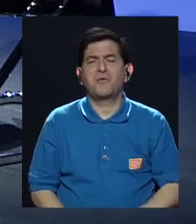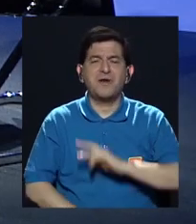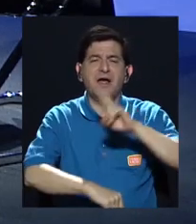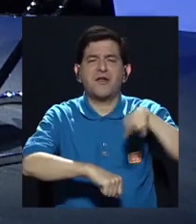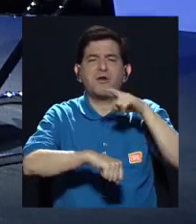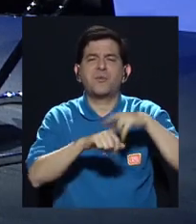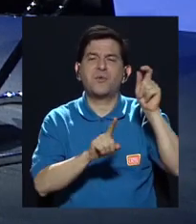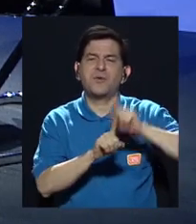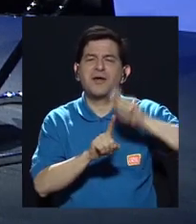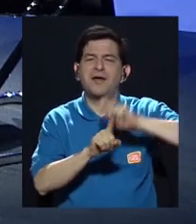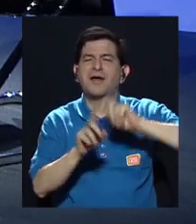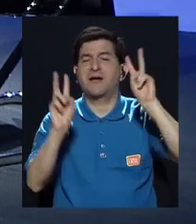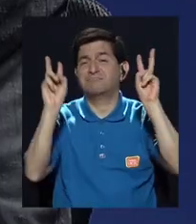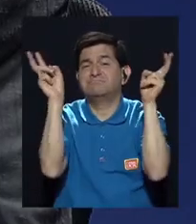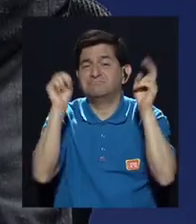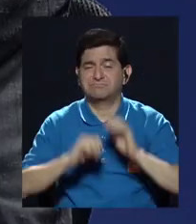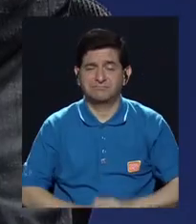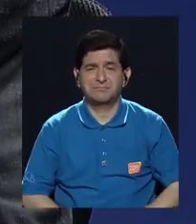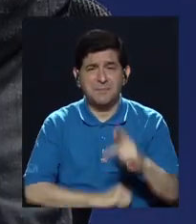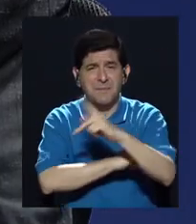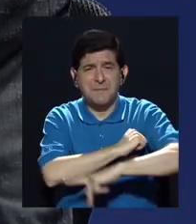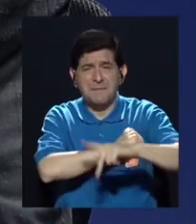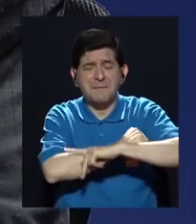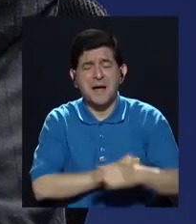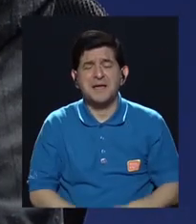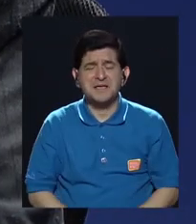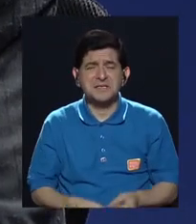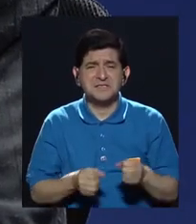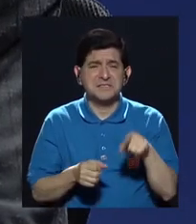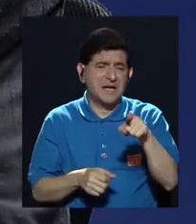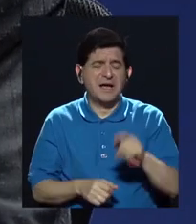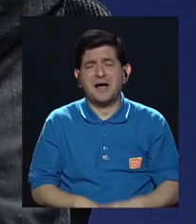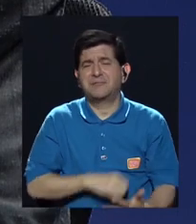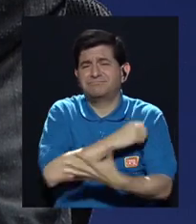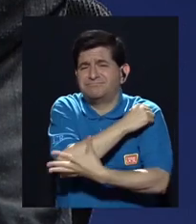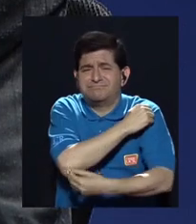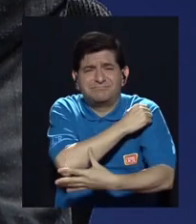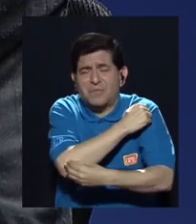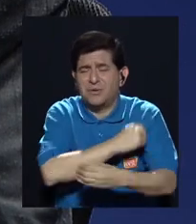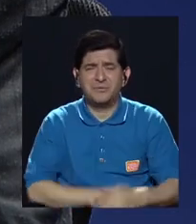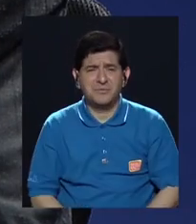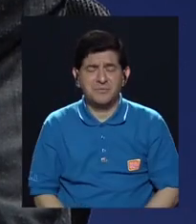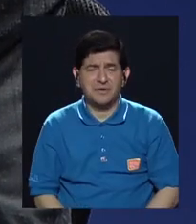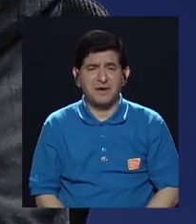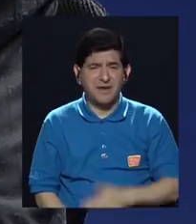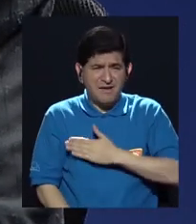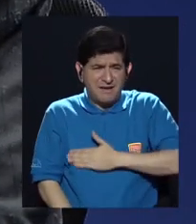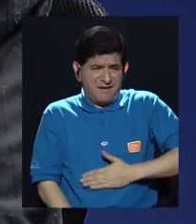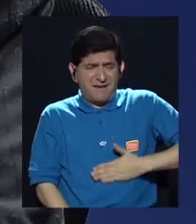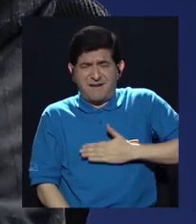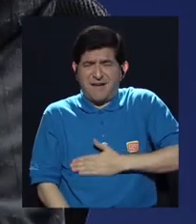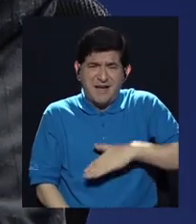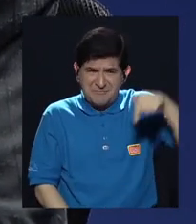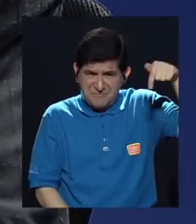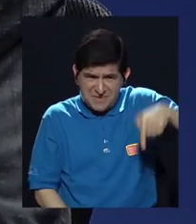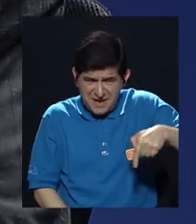banana republic, un país descalzo, un país donde el